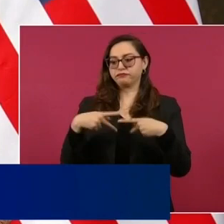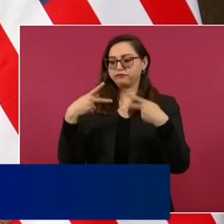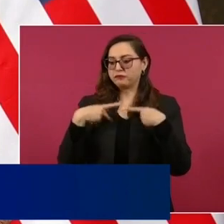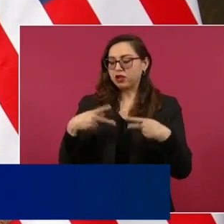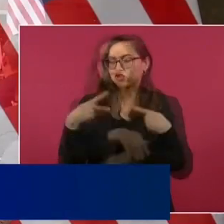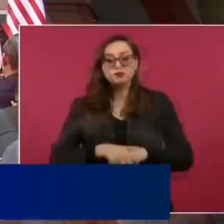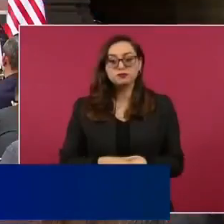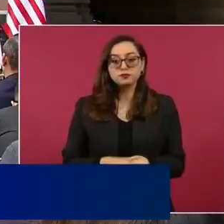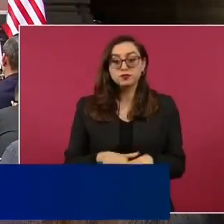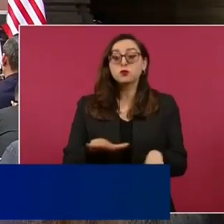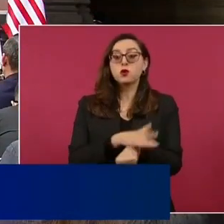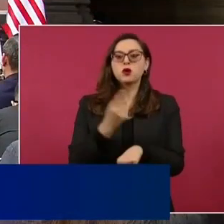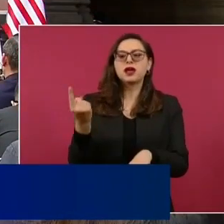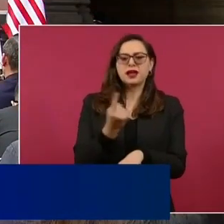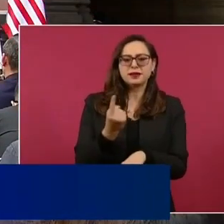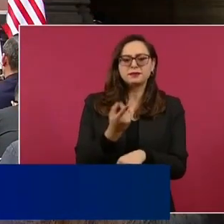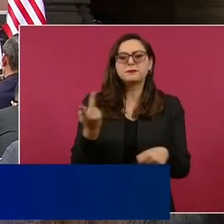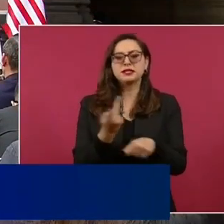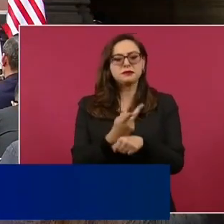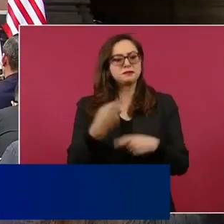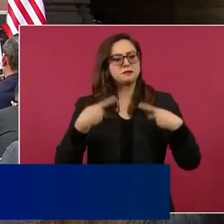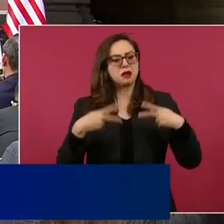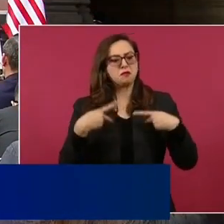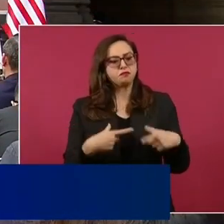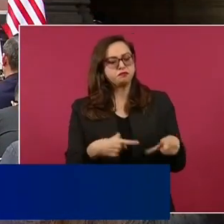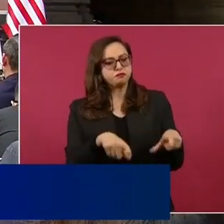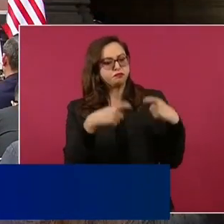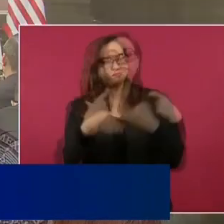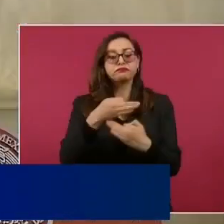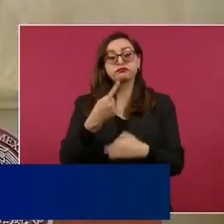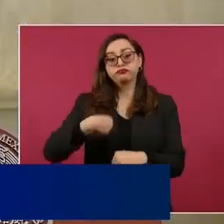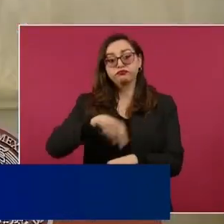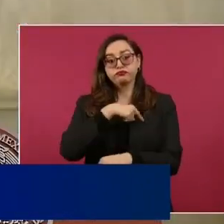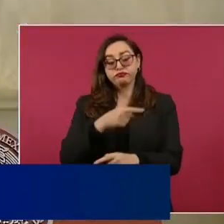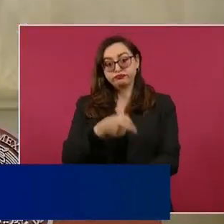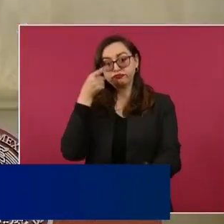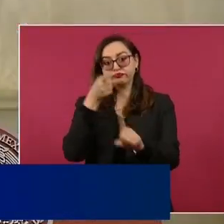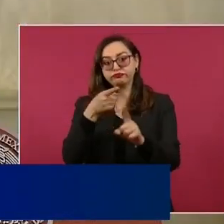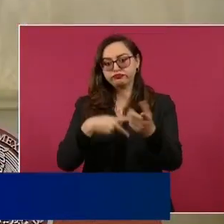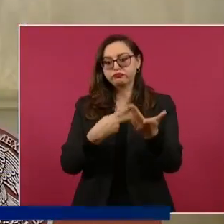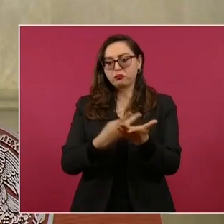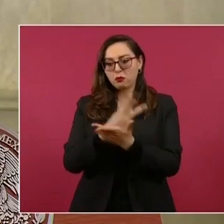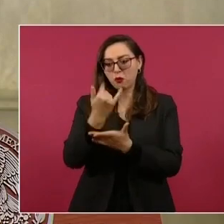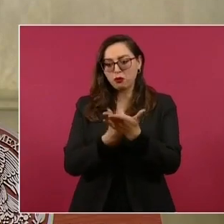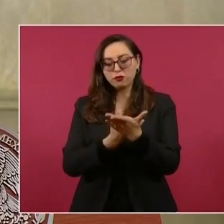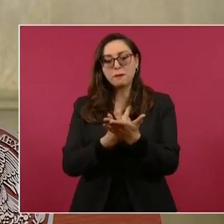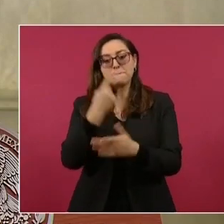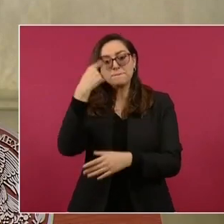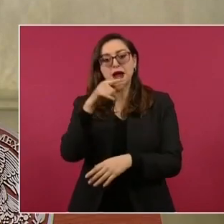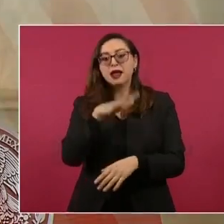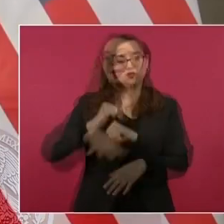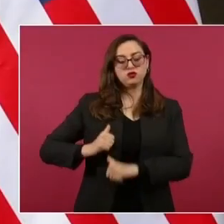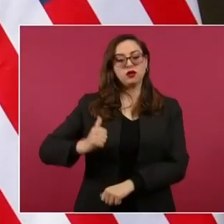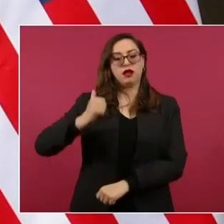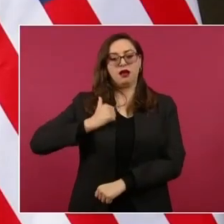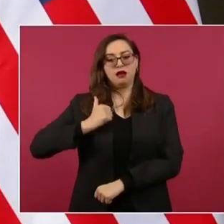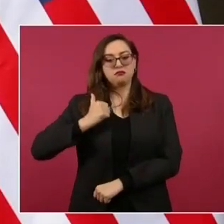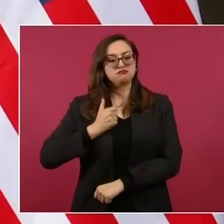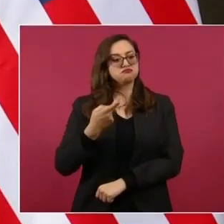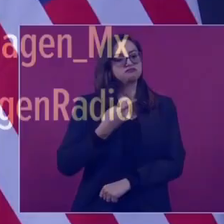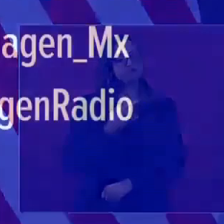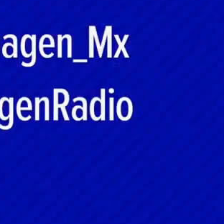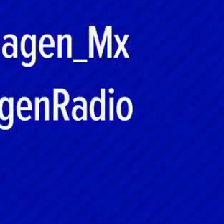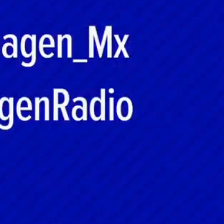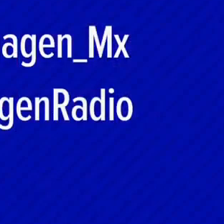Quiero agradecer al primer ministro Justin Trudeau por su extraordinario